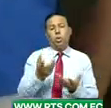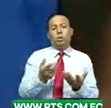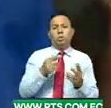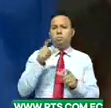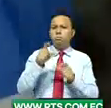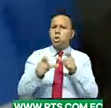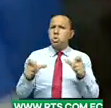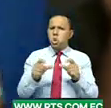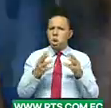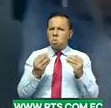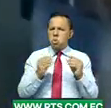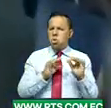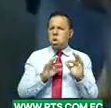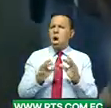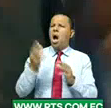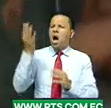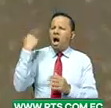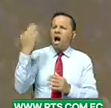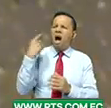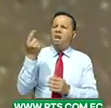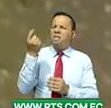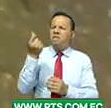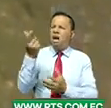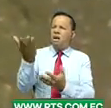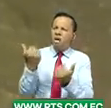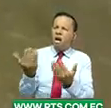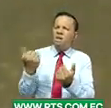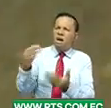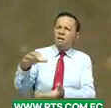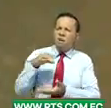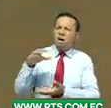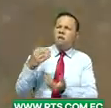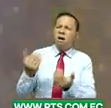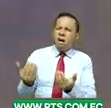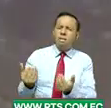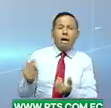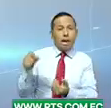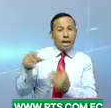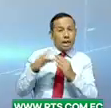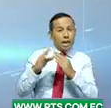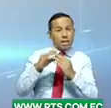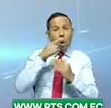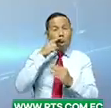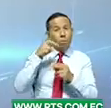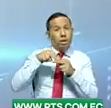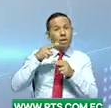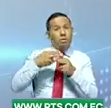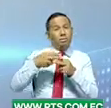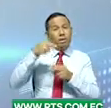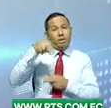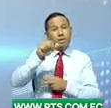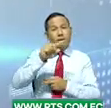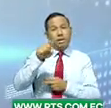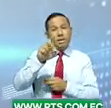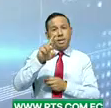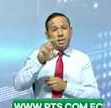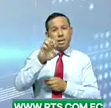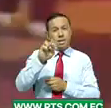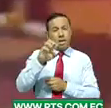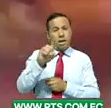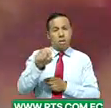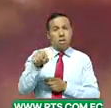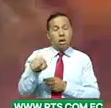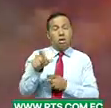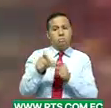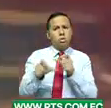reclamaban sus dineros invertidos en Big Money en los exteriores del domicilio de Miguel Nazareno. Aquel día, en esa balacera, también